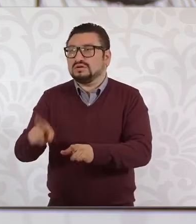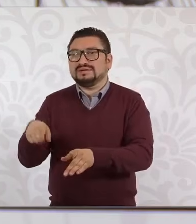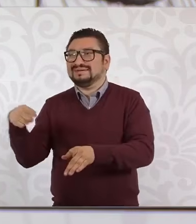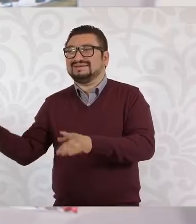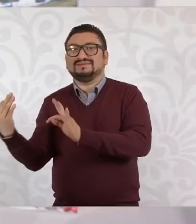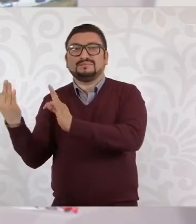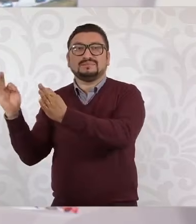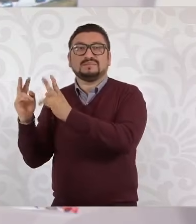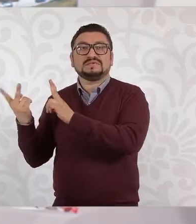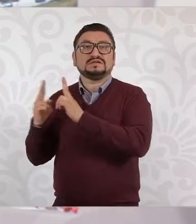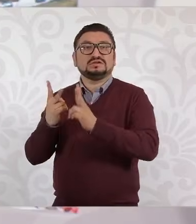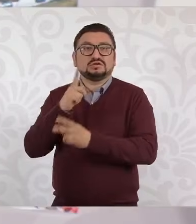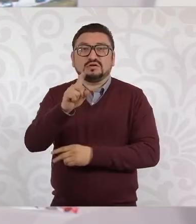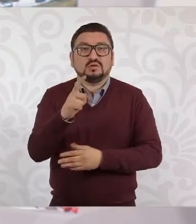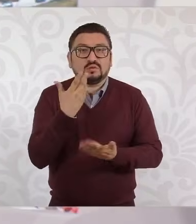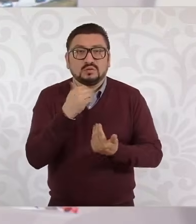tiene agua.